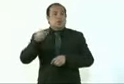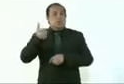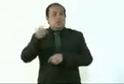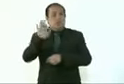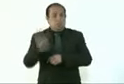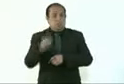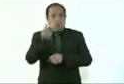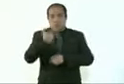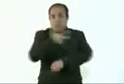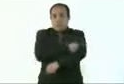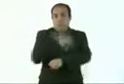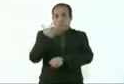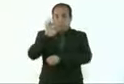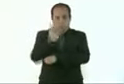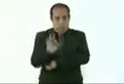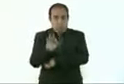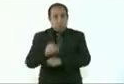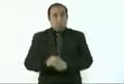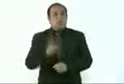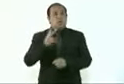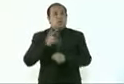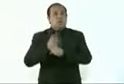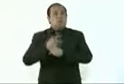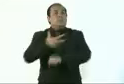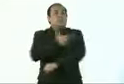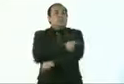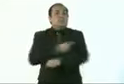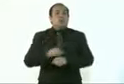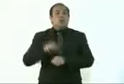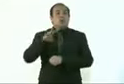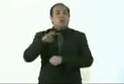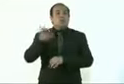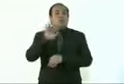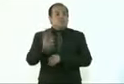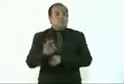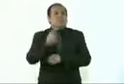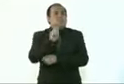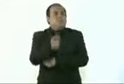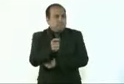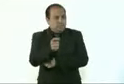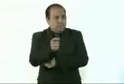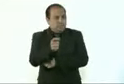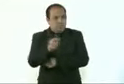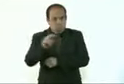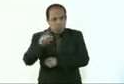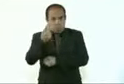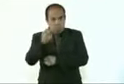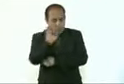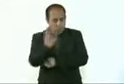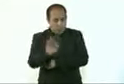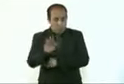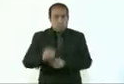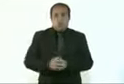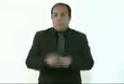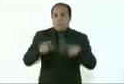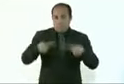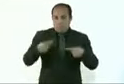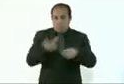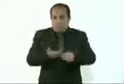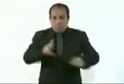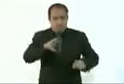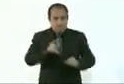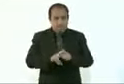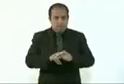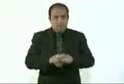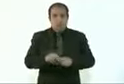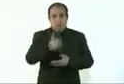vacuna, 5%. Con segunda dosis, 19%. ¿Qué significa esto? El 81% de los pacientes